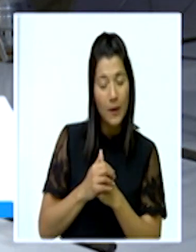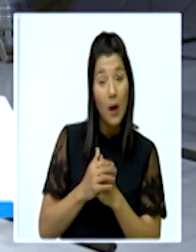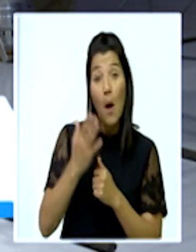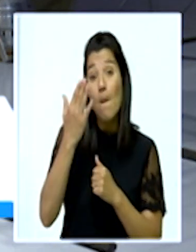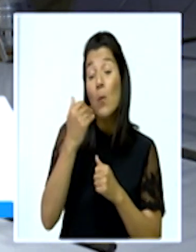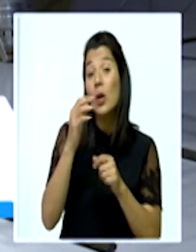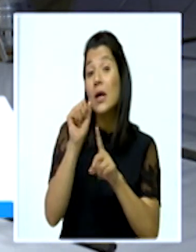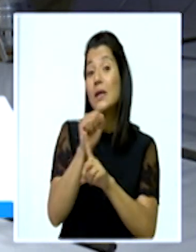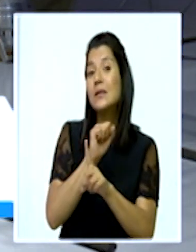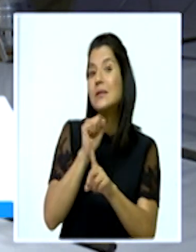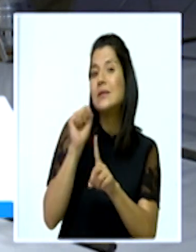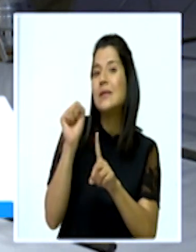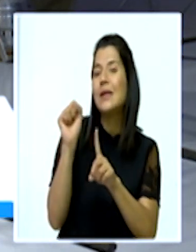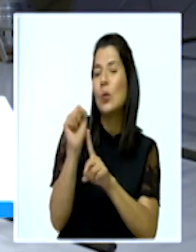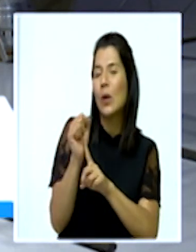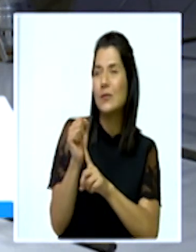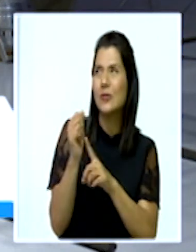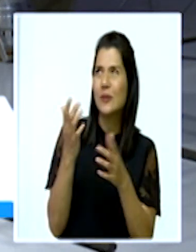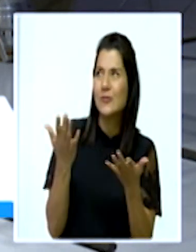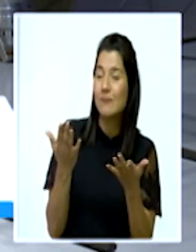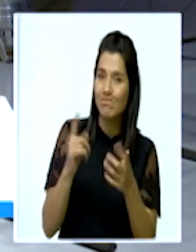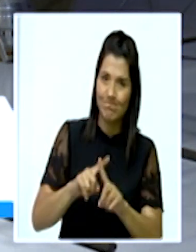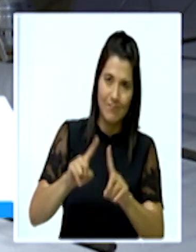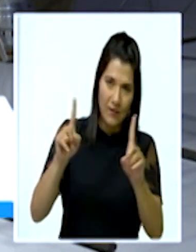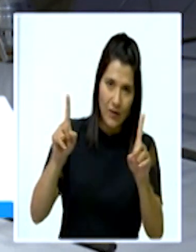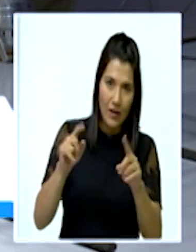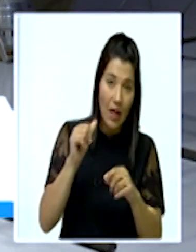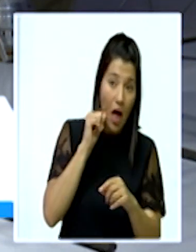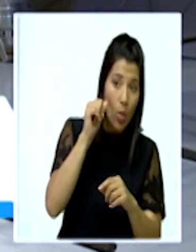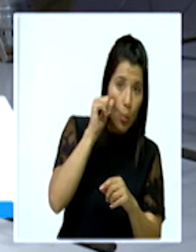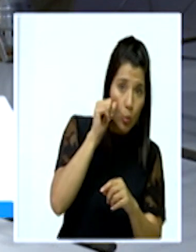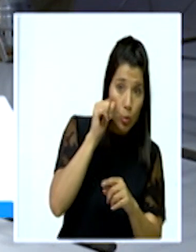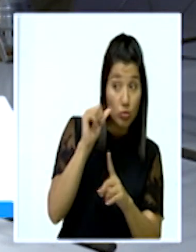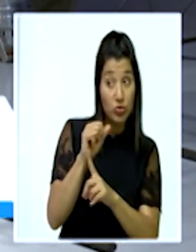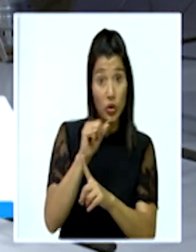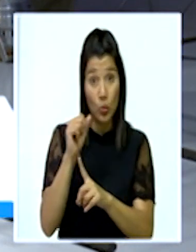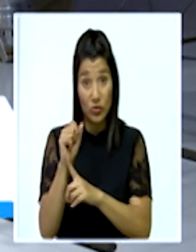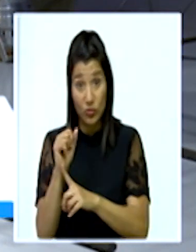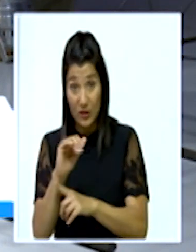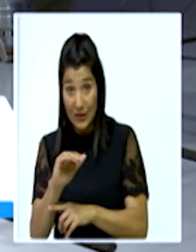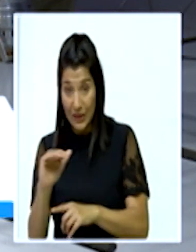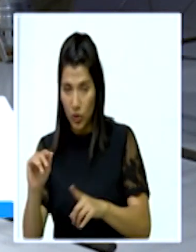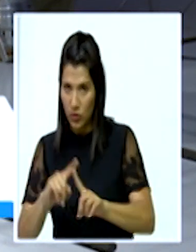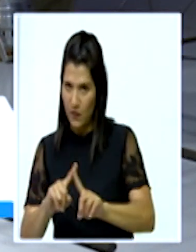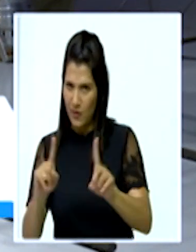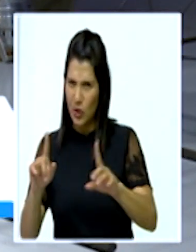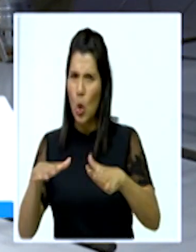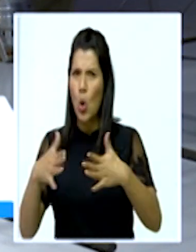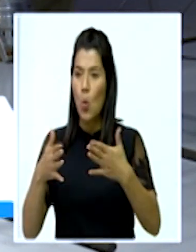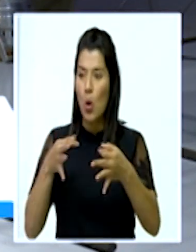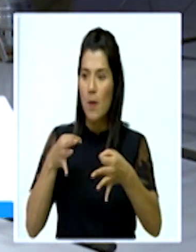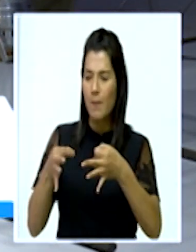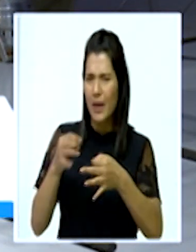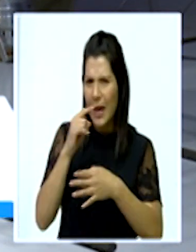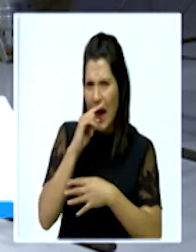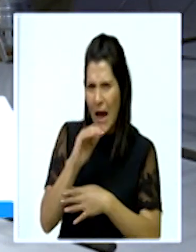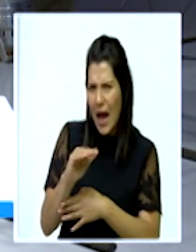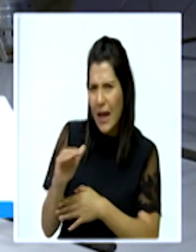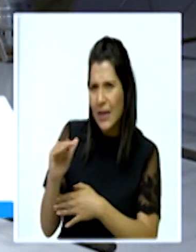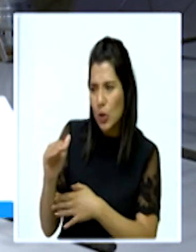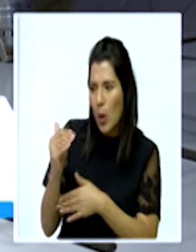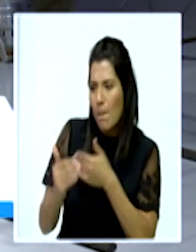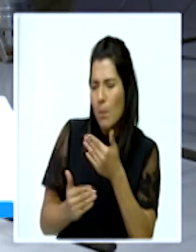situaciones, vamos a ver, diferentes, adultos, niños. ¿Cómo explicarle a un niño, por ejemplo, el duelo de